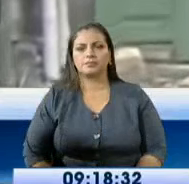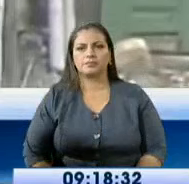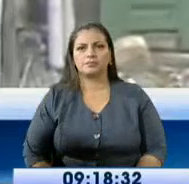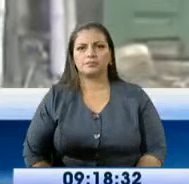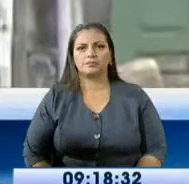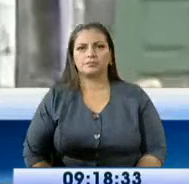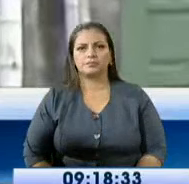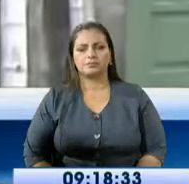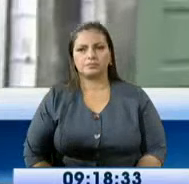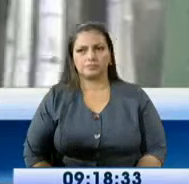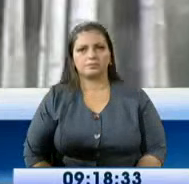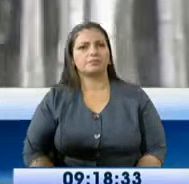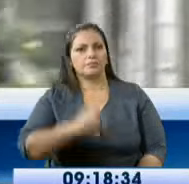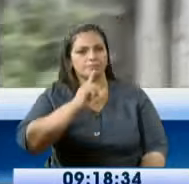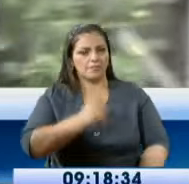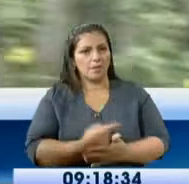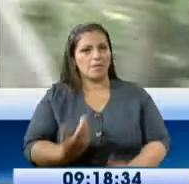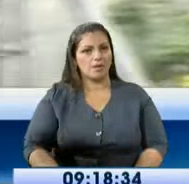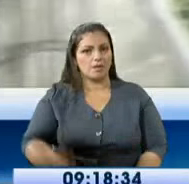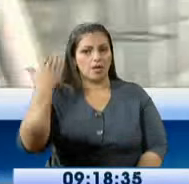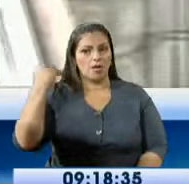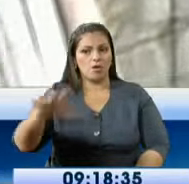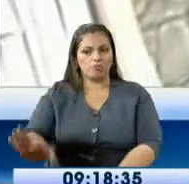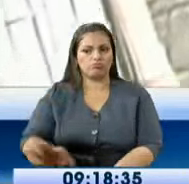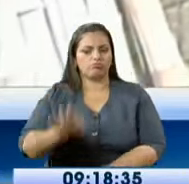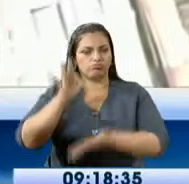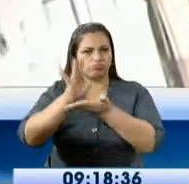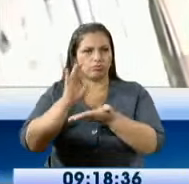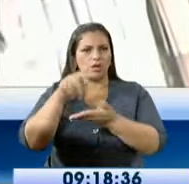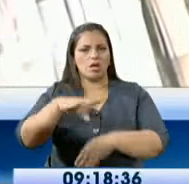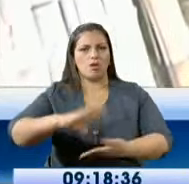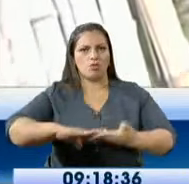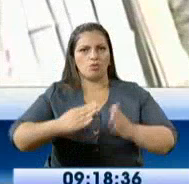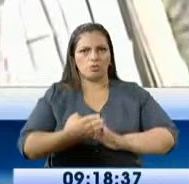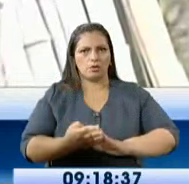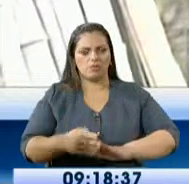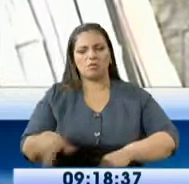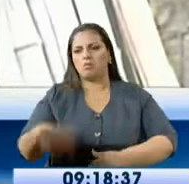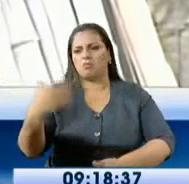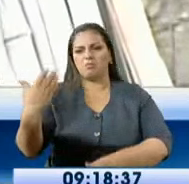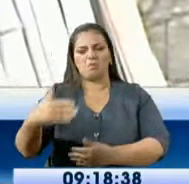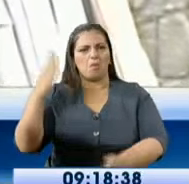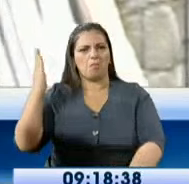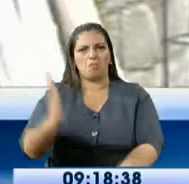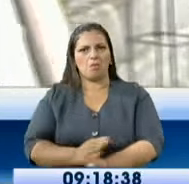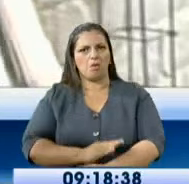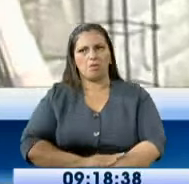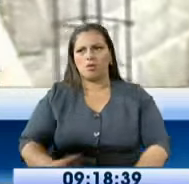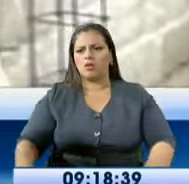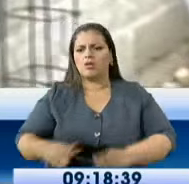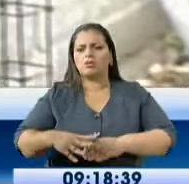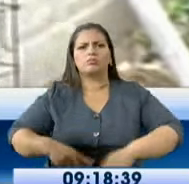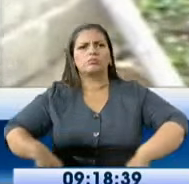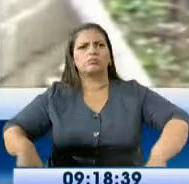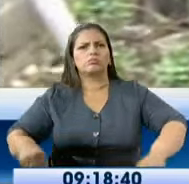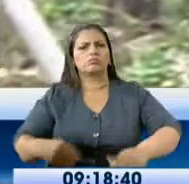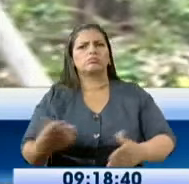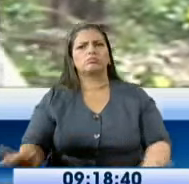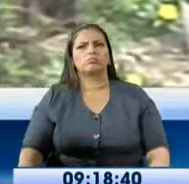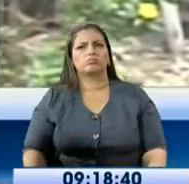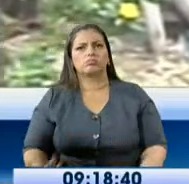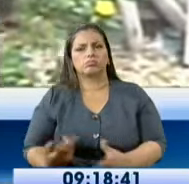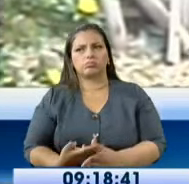estaba representando a la comunidad, pero ya ahorita él ha dejado de ser porque no está legalizada la directiva todavía para que